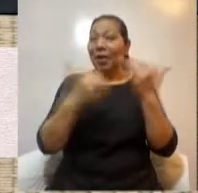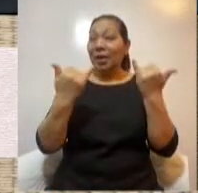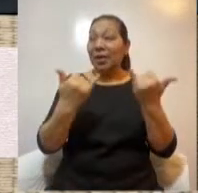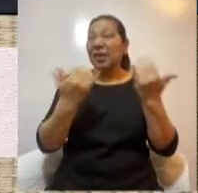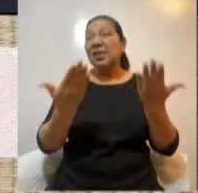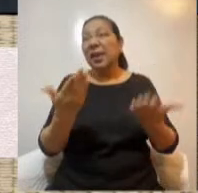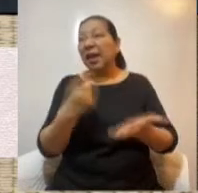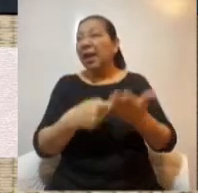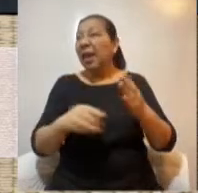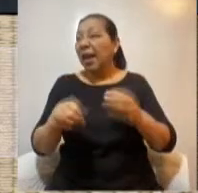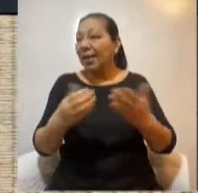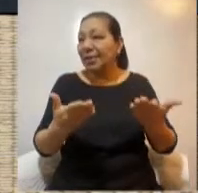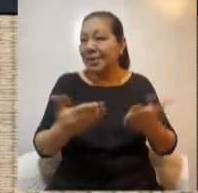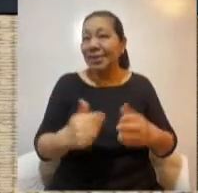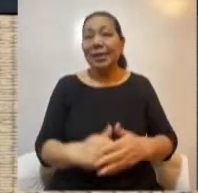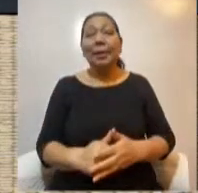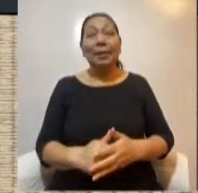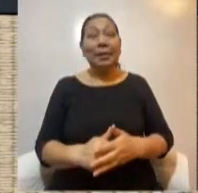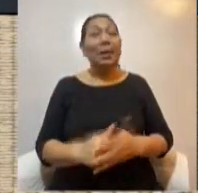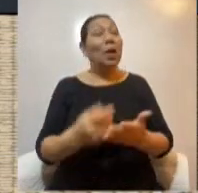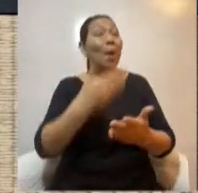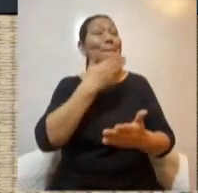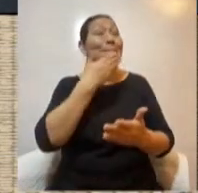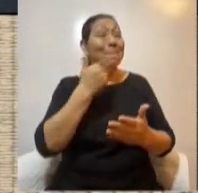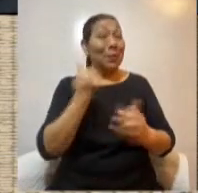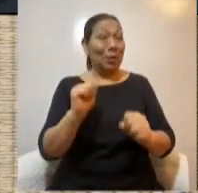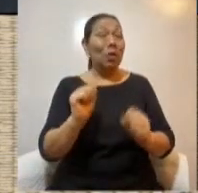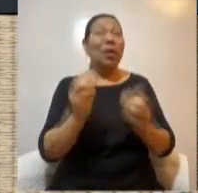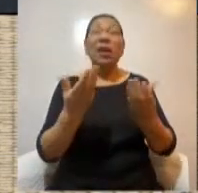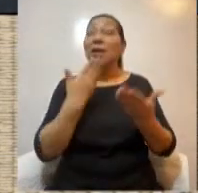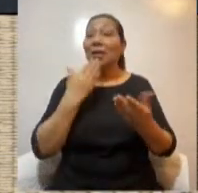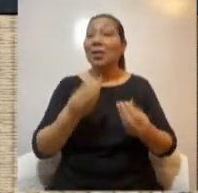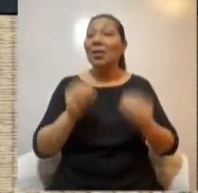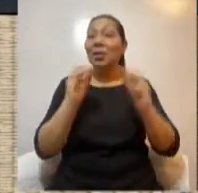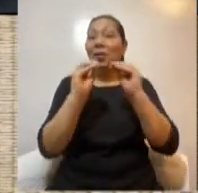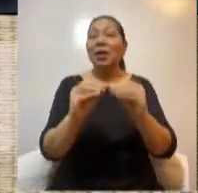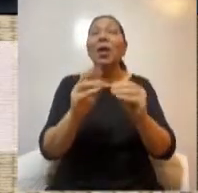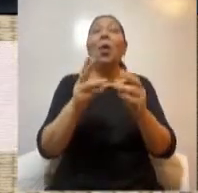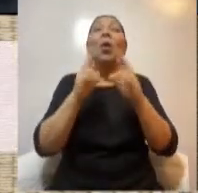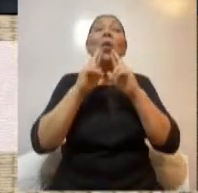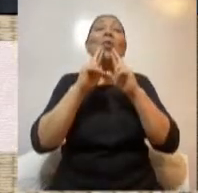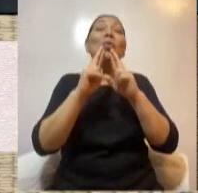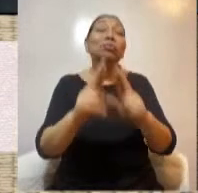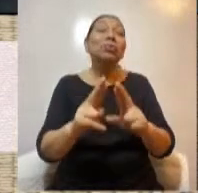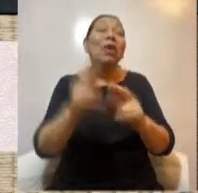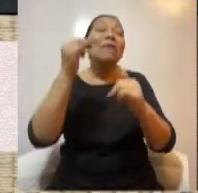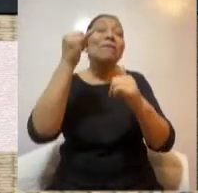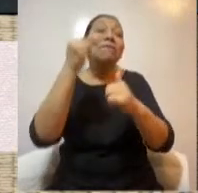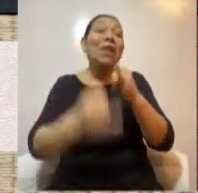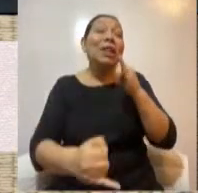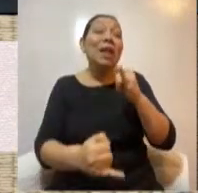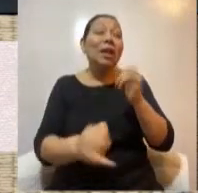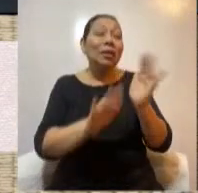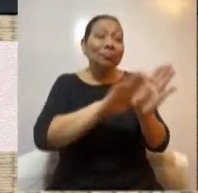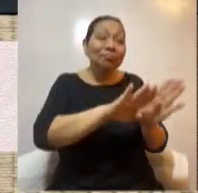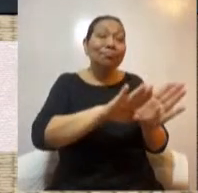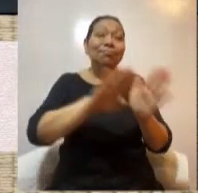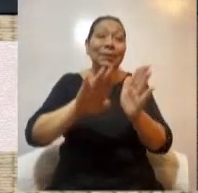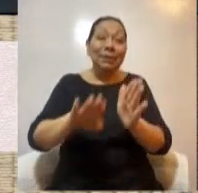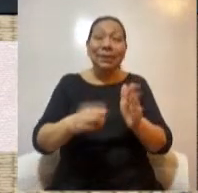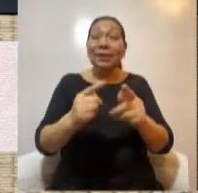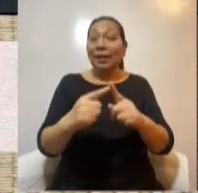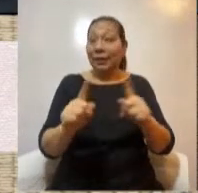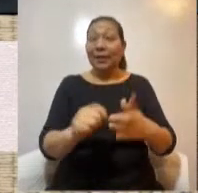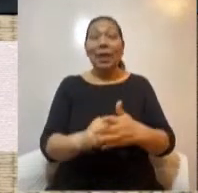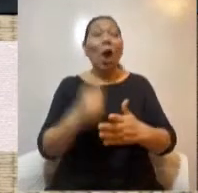Constitucional en este caso? Creo que lo mejor que nos ofrece es el resultado, es decir, eliminar el